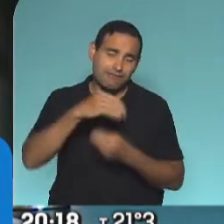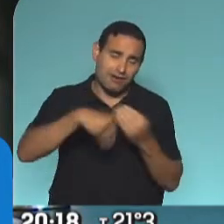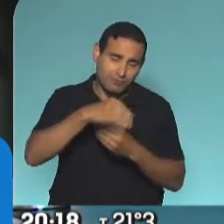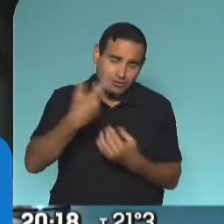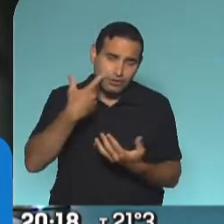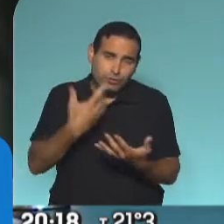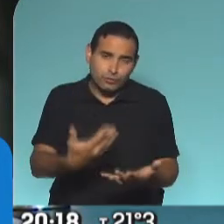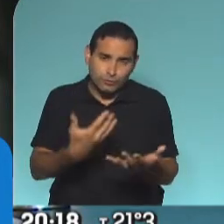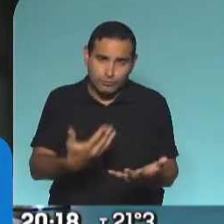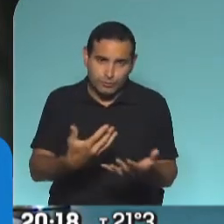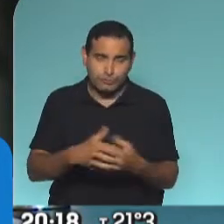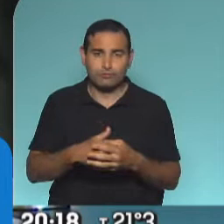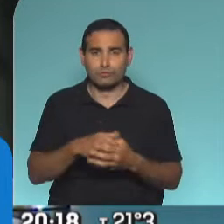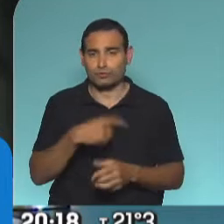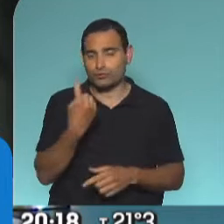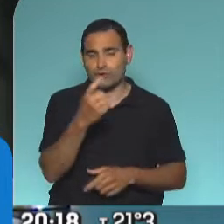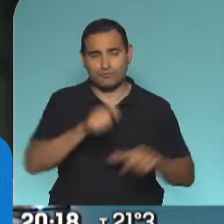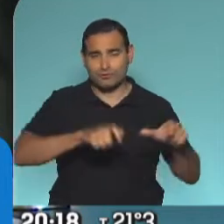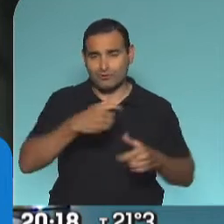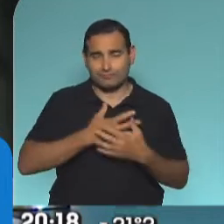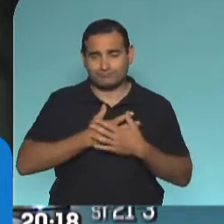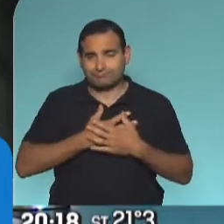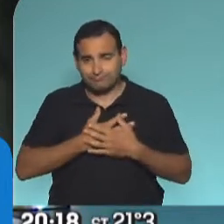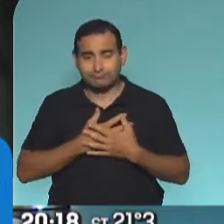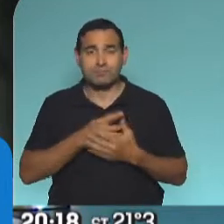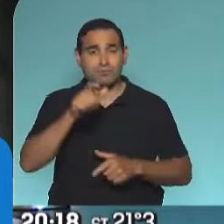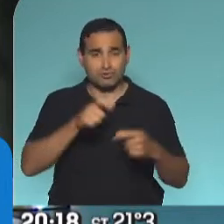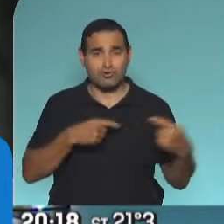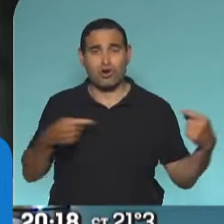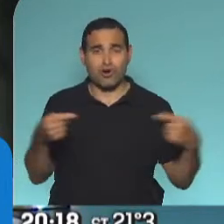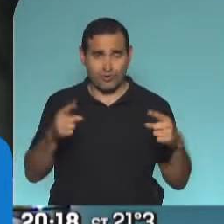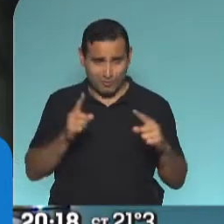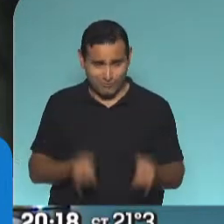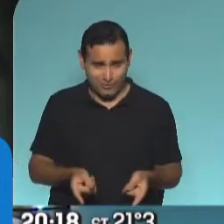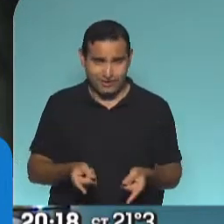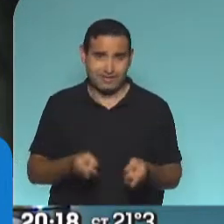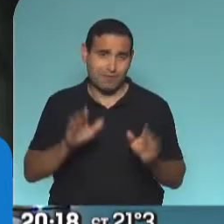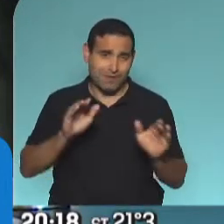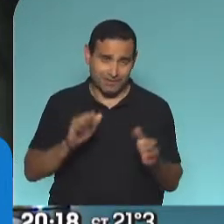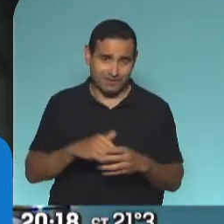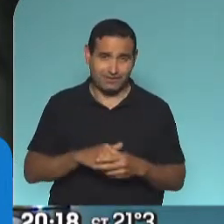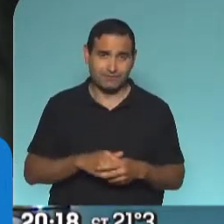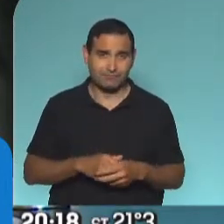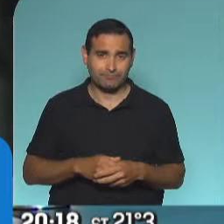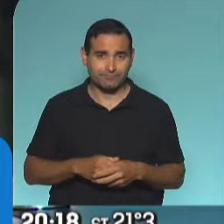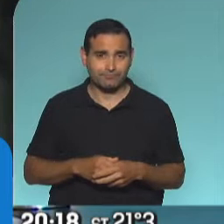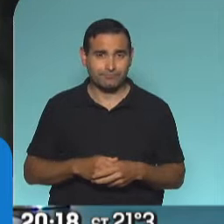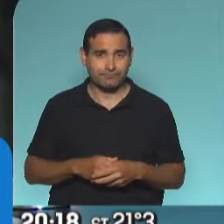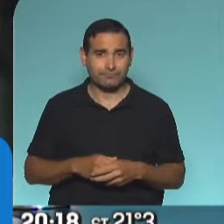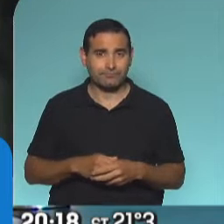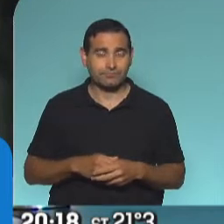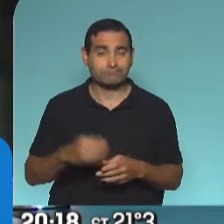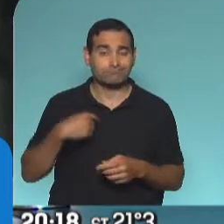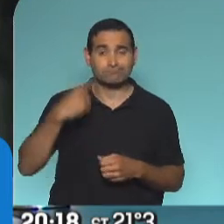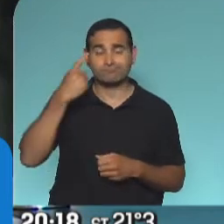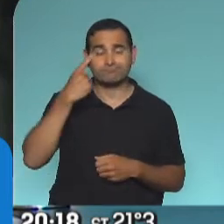supuesto, quienes lo queremos, sus rivales, y también quienes no lo han querido. Me parece que